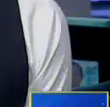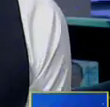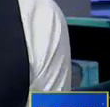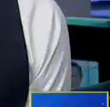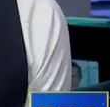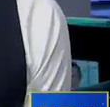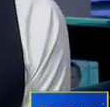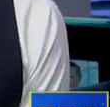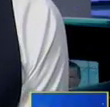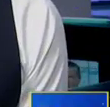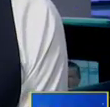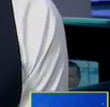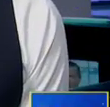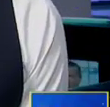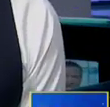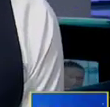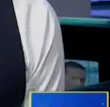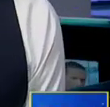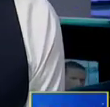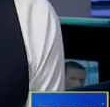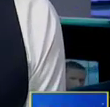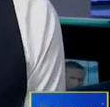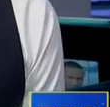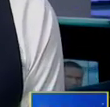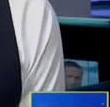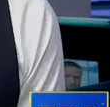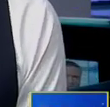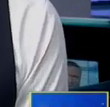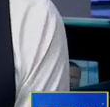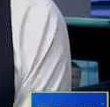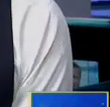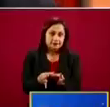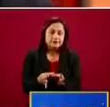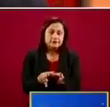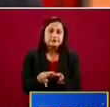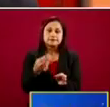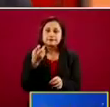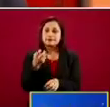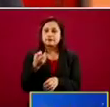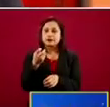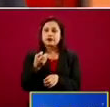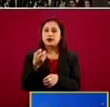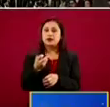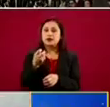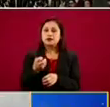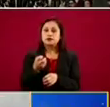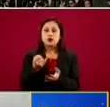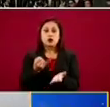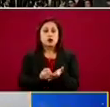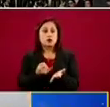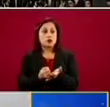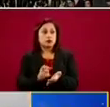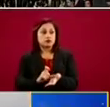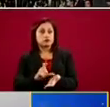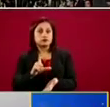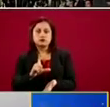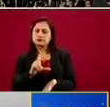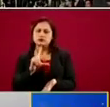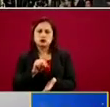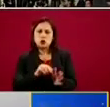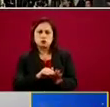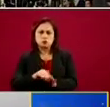Comisión Nacional de los Salarios Mínimos determinó incrementar en 20% el salario mínimo general a partir del primer día del próximo año. El monto pasará